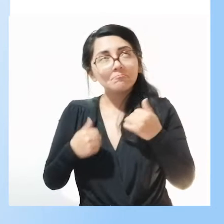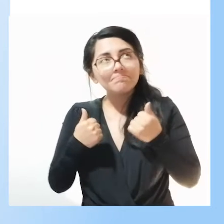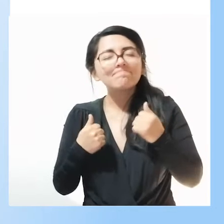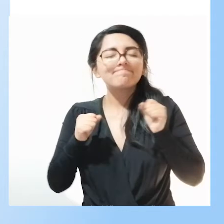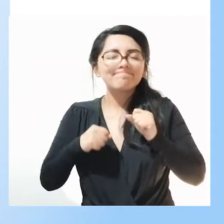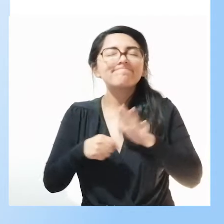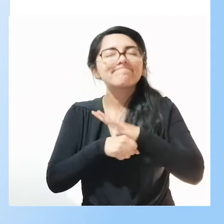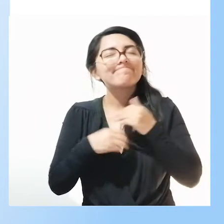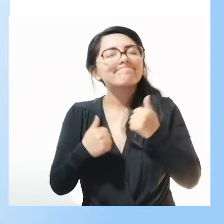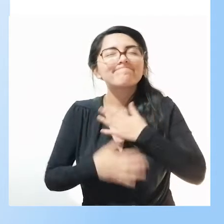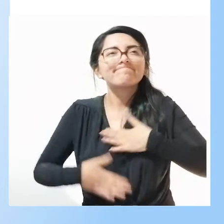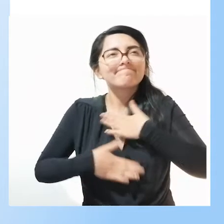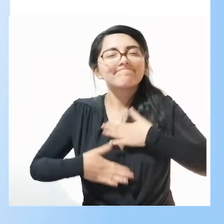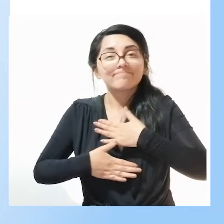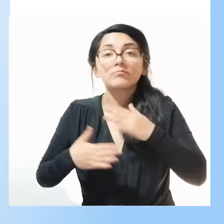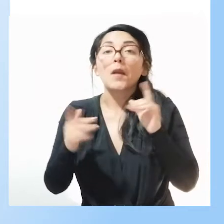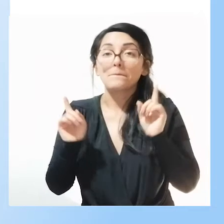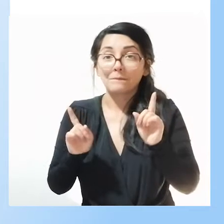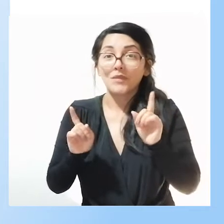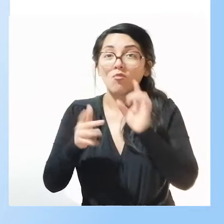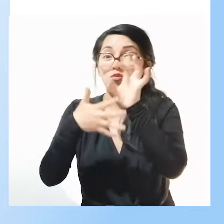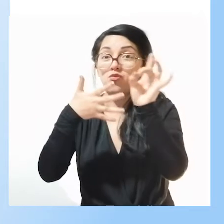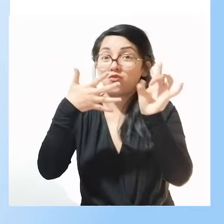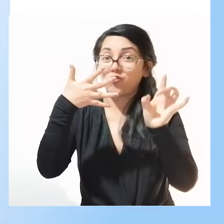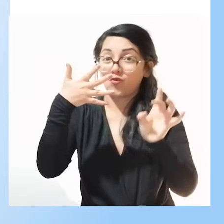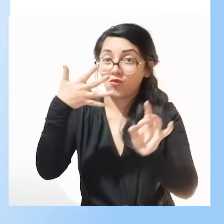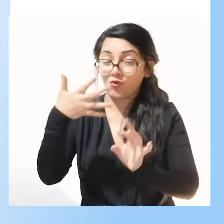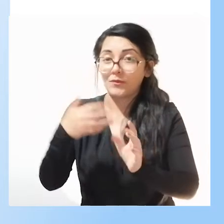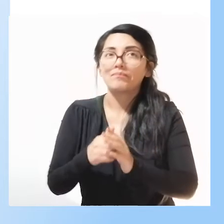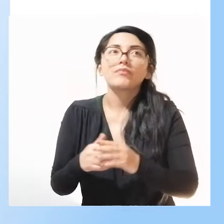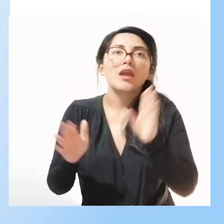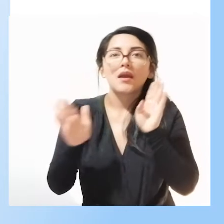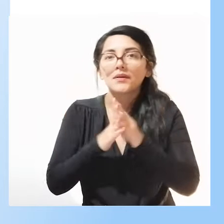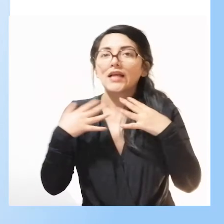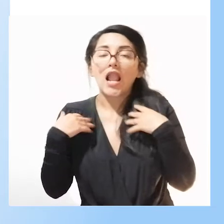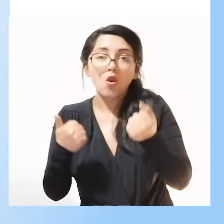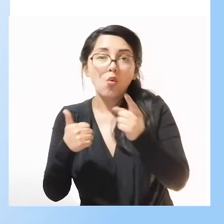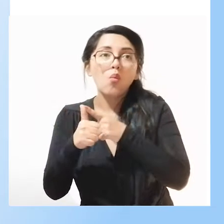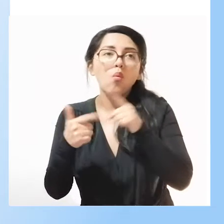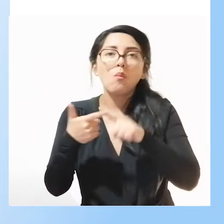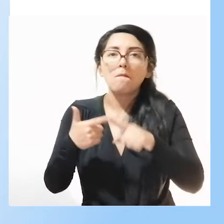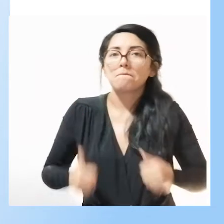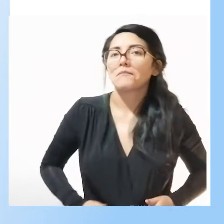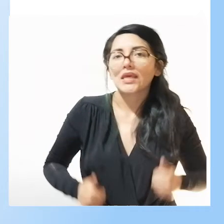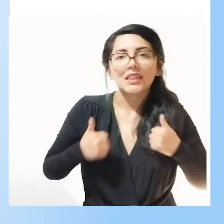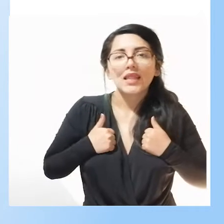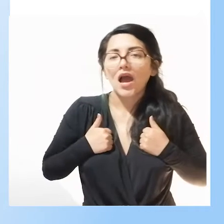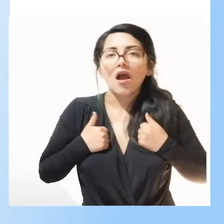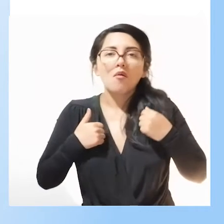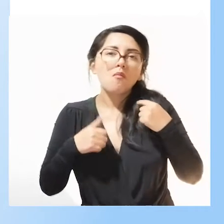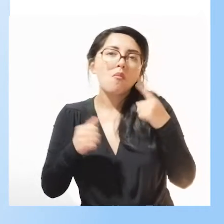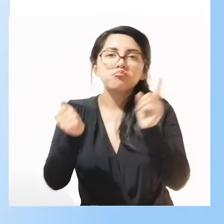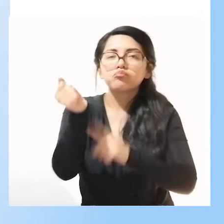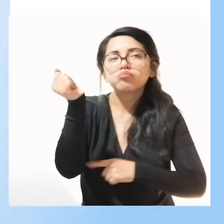por tanto es un concepto multidimensional. Tiene que ver con la salud, el estilo de vida y sobre todo con el nivel